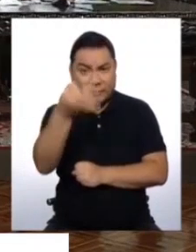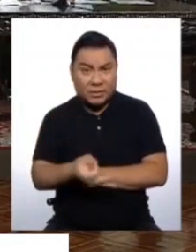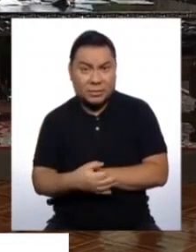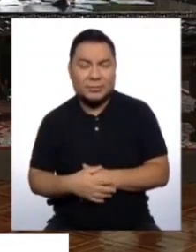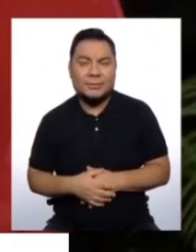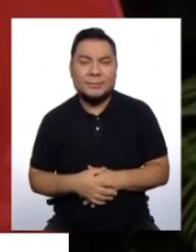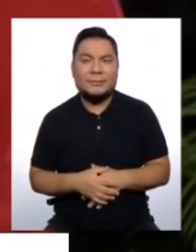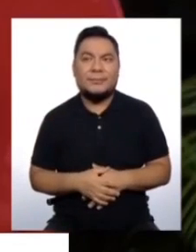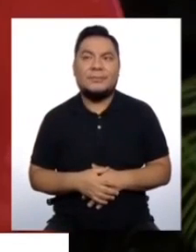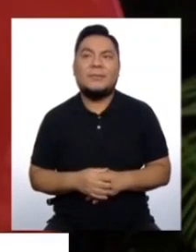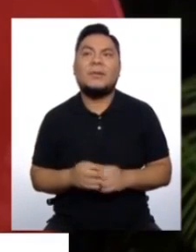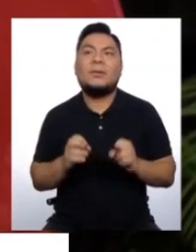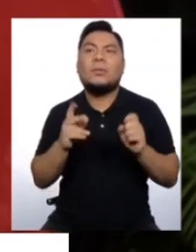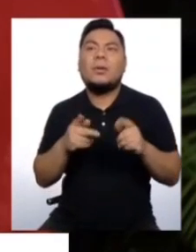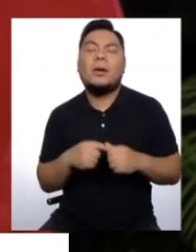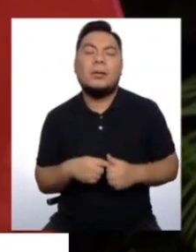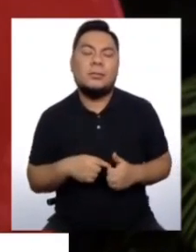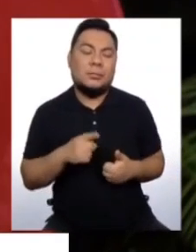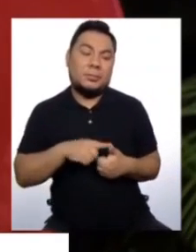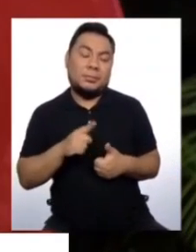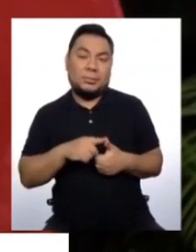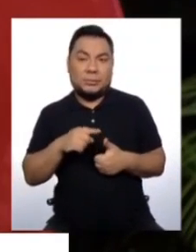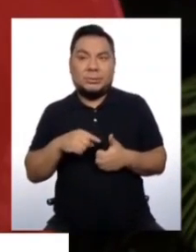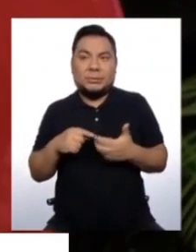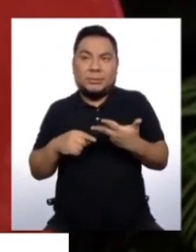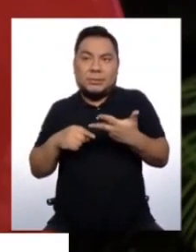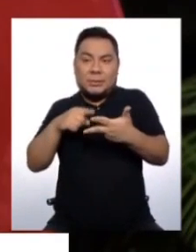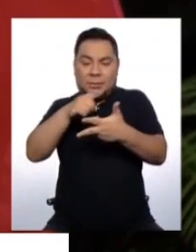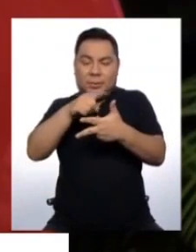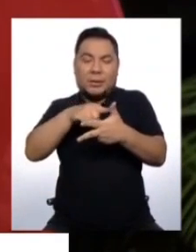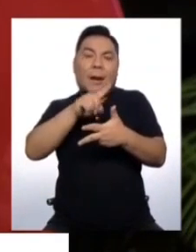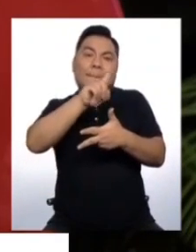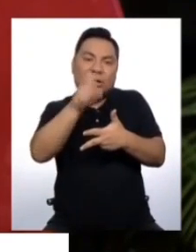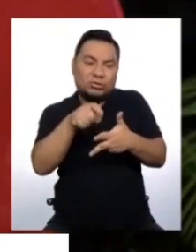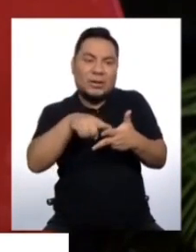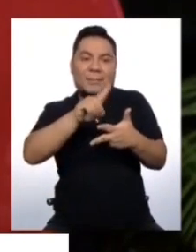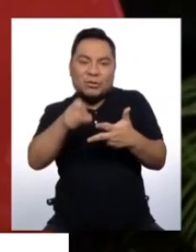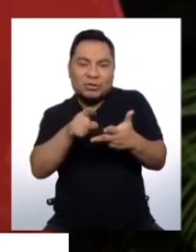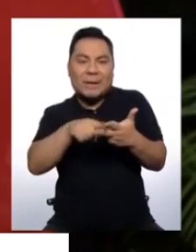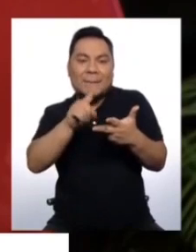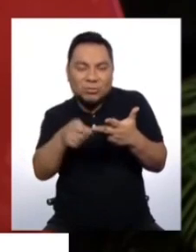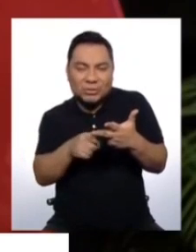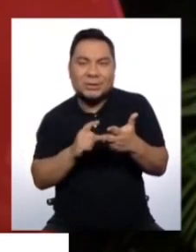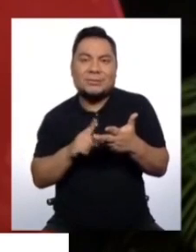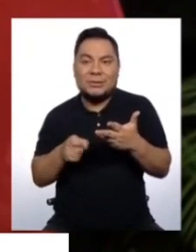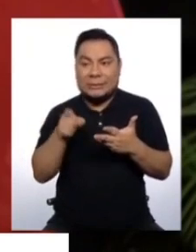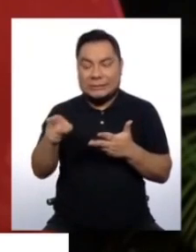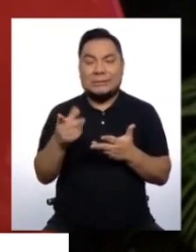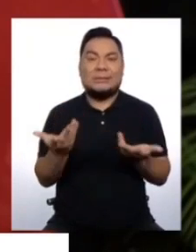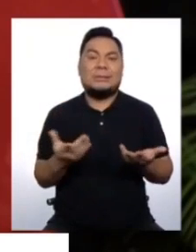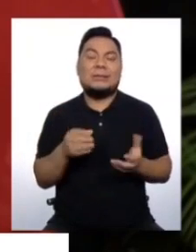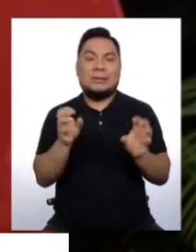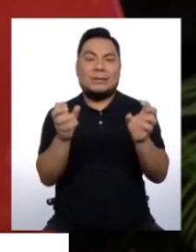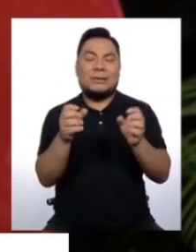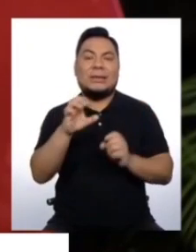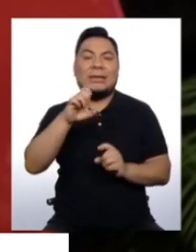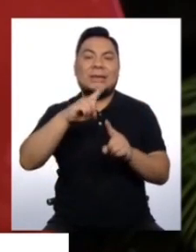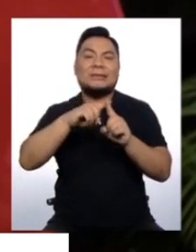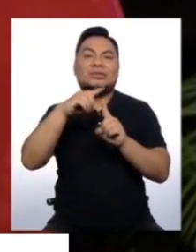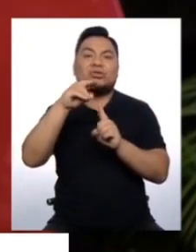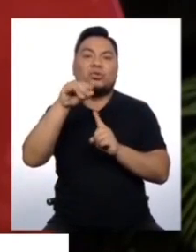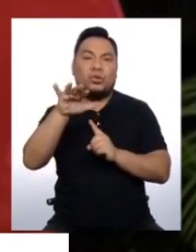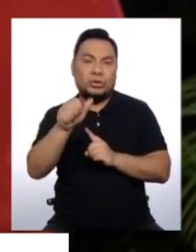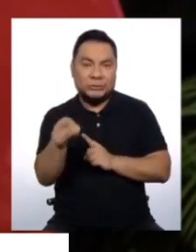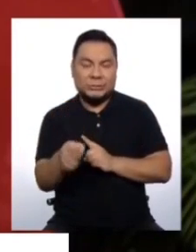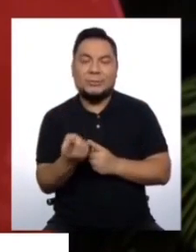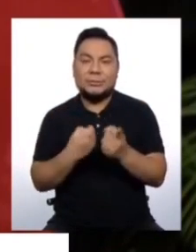A ver, sobre la primera parte son tres preguntas en realidad que realiza Radio y